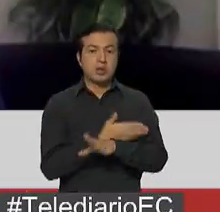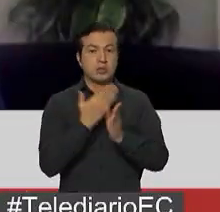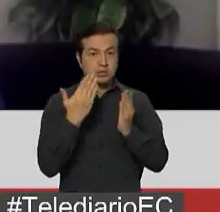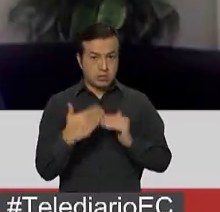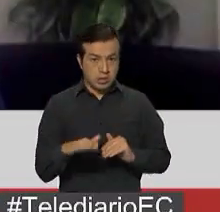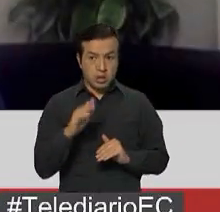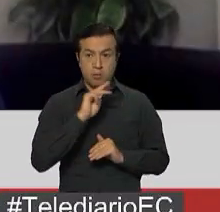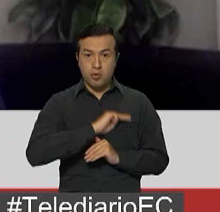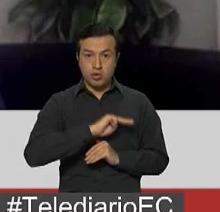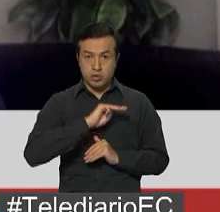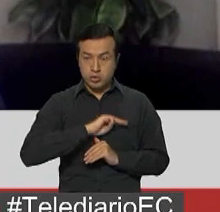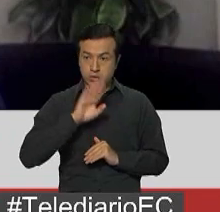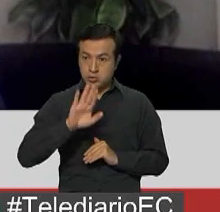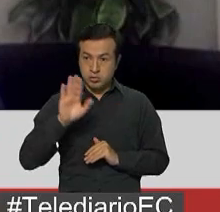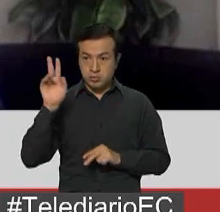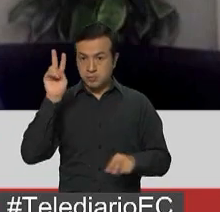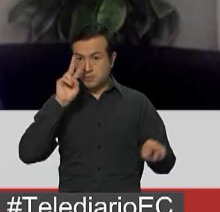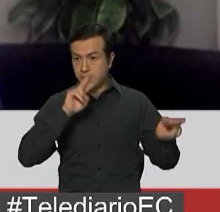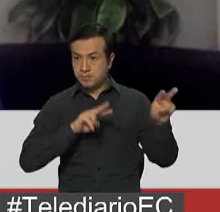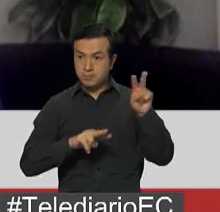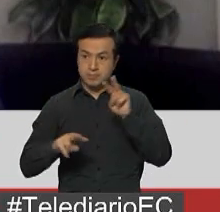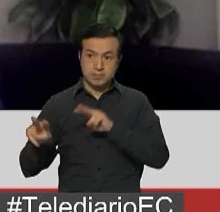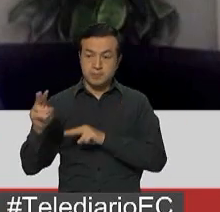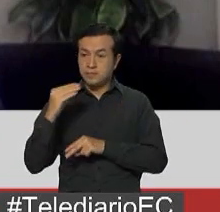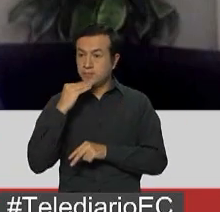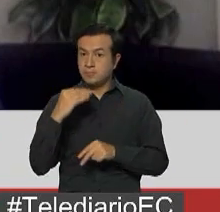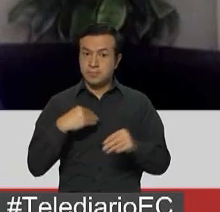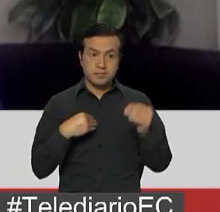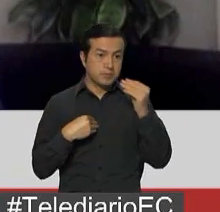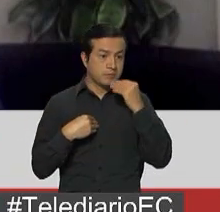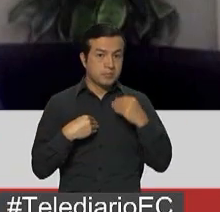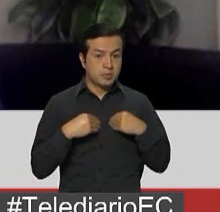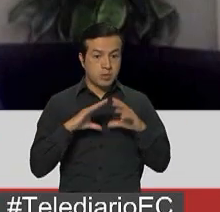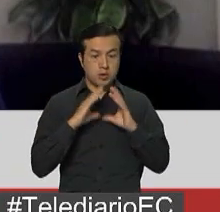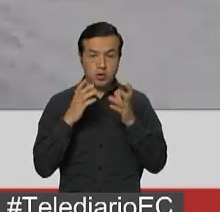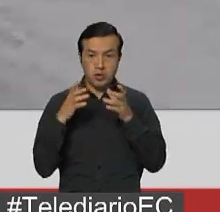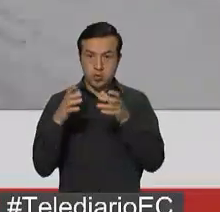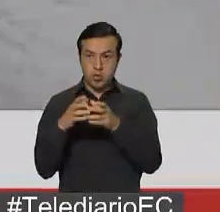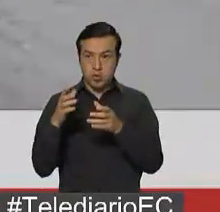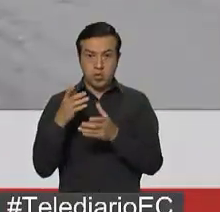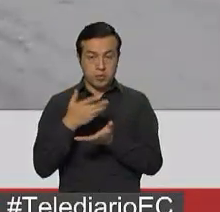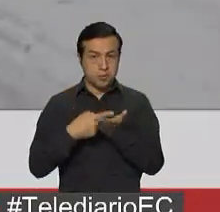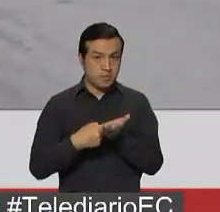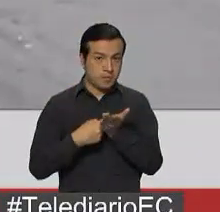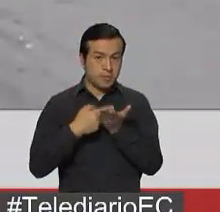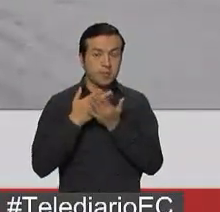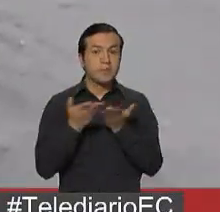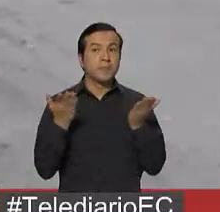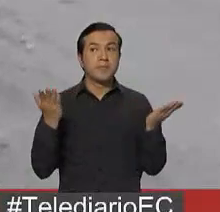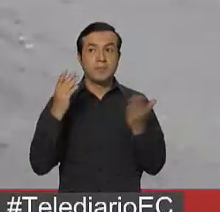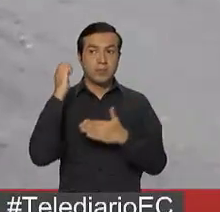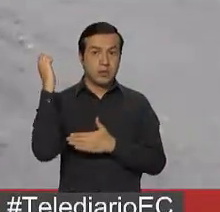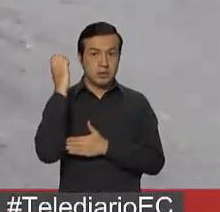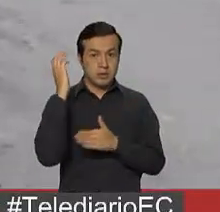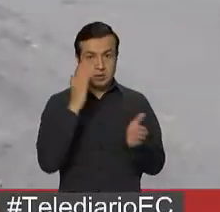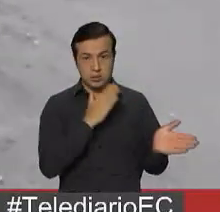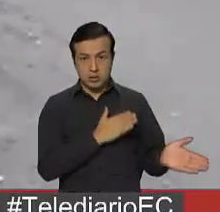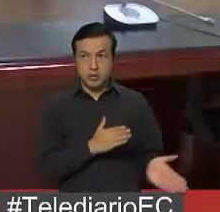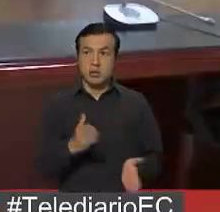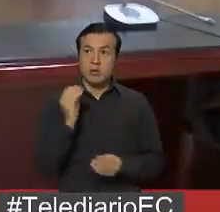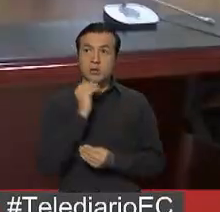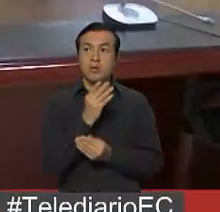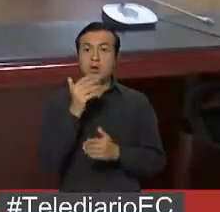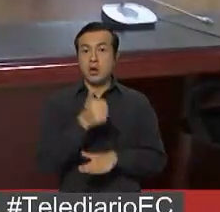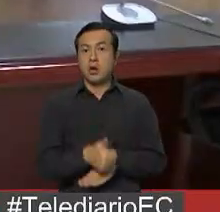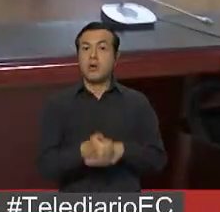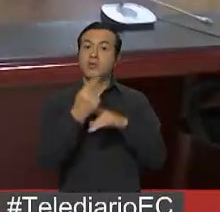hagan un proceso de análisis a través de los cohes cantonales en esta fase de la emergencia los reportes de